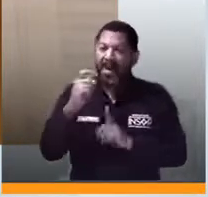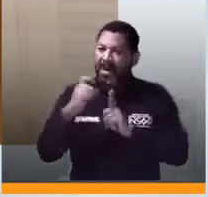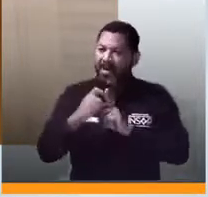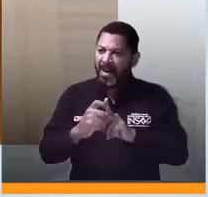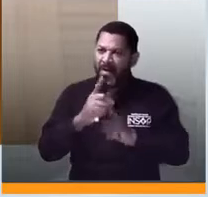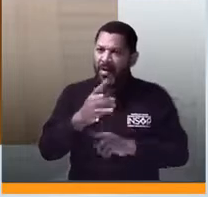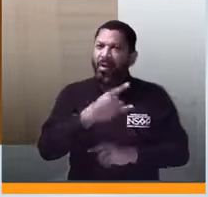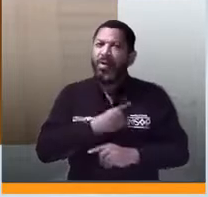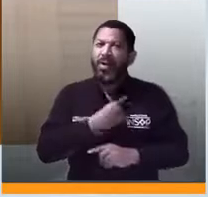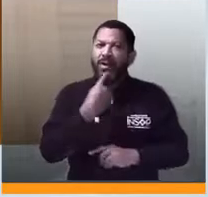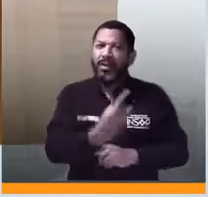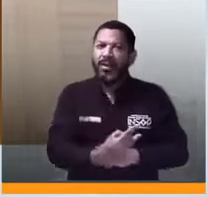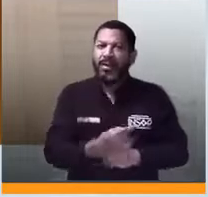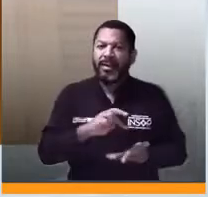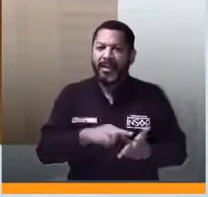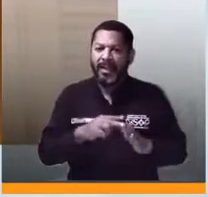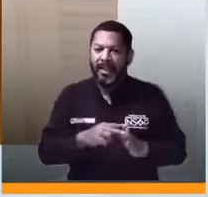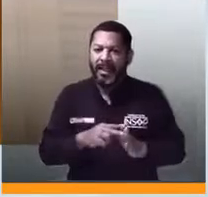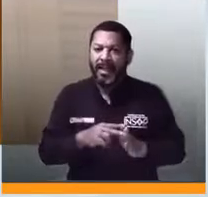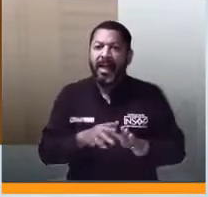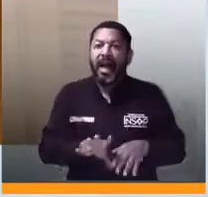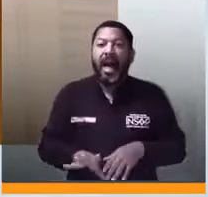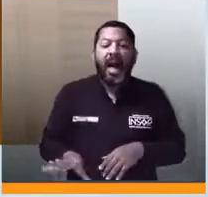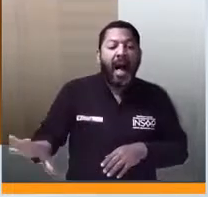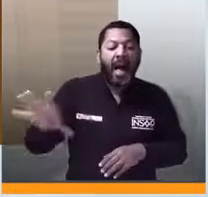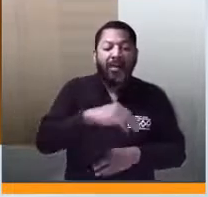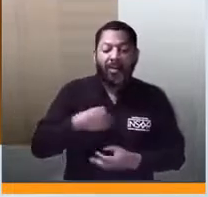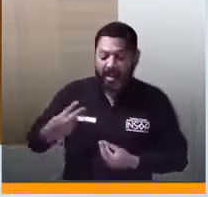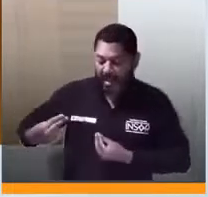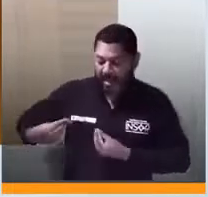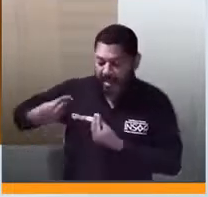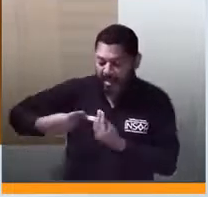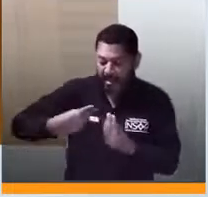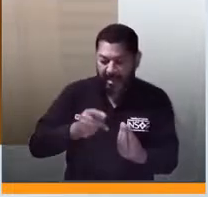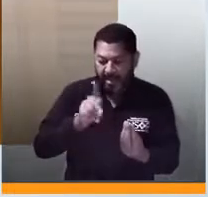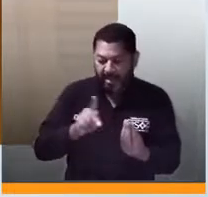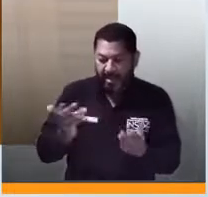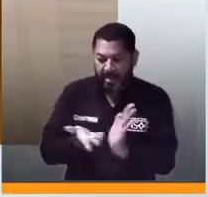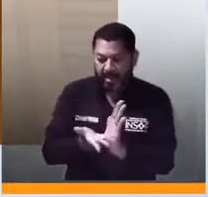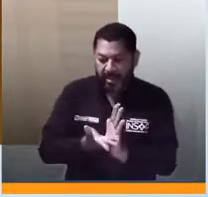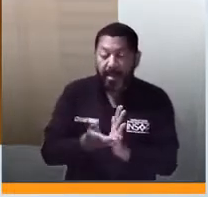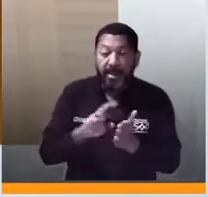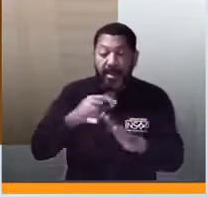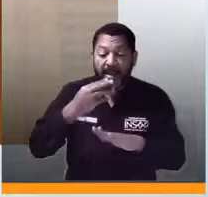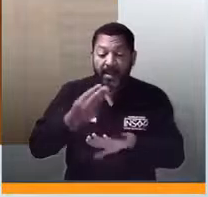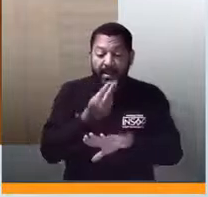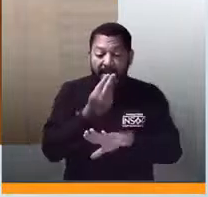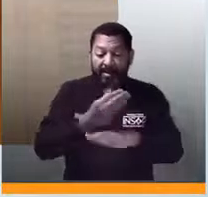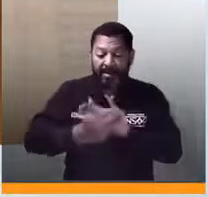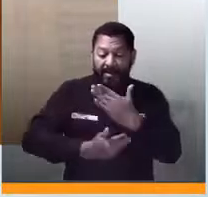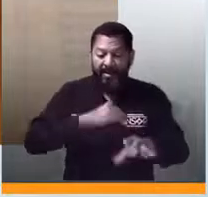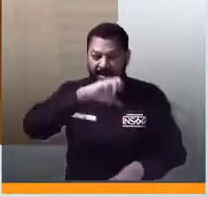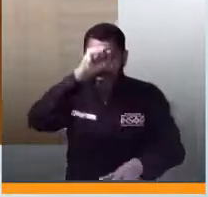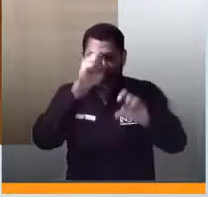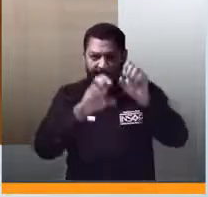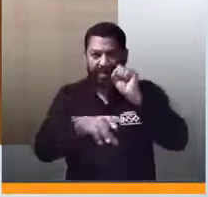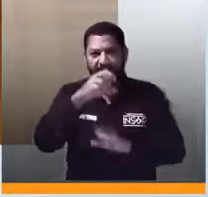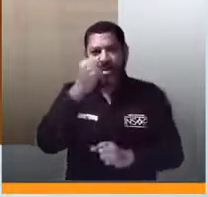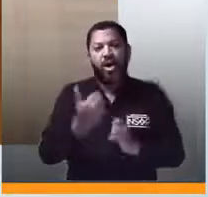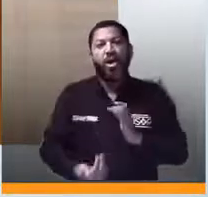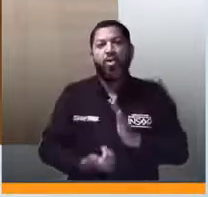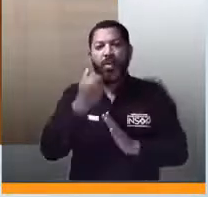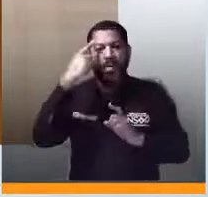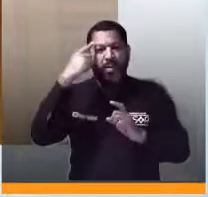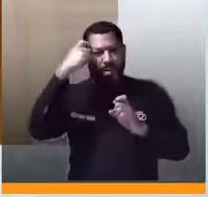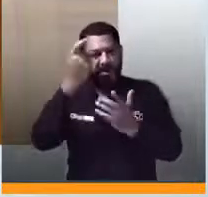una universidad ahora para todas las generaciones. Y eso obviamente en términos de resultados de aprendizaje genera retos nuevos. Así